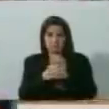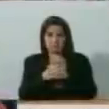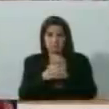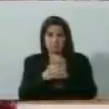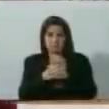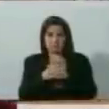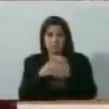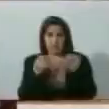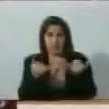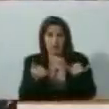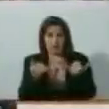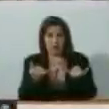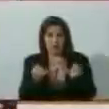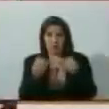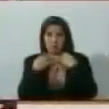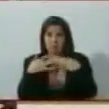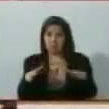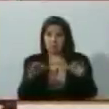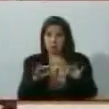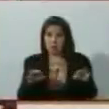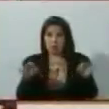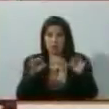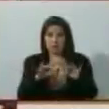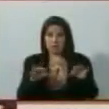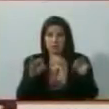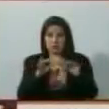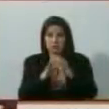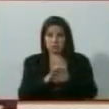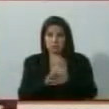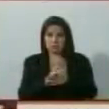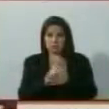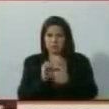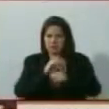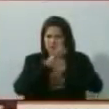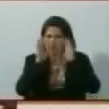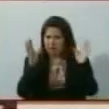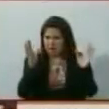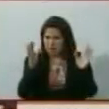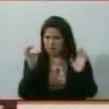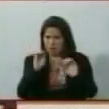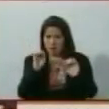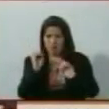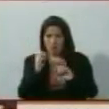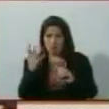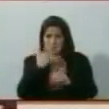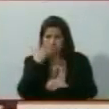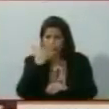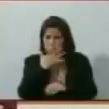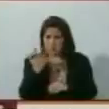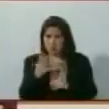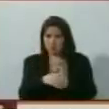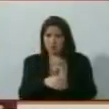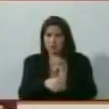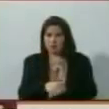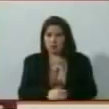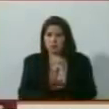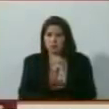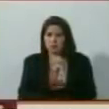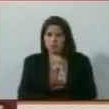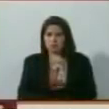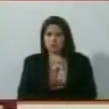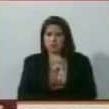Pero ahí no perdemos. Yo creo que eso está claro. ¿Quién tiene dudas de eso? No puede haber dudas de eso, en